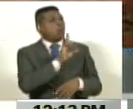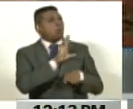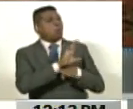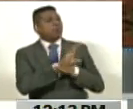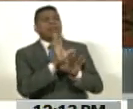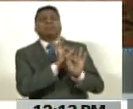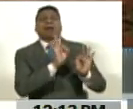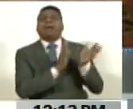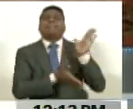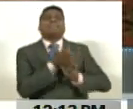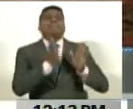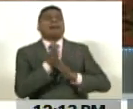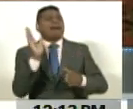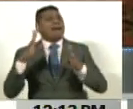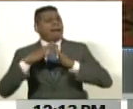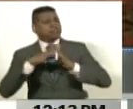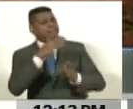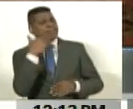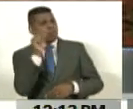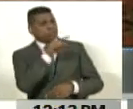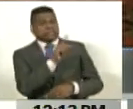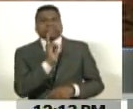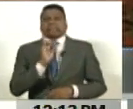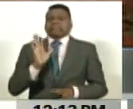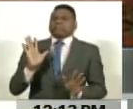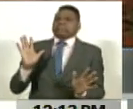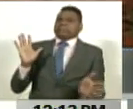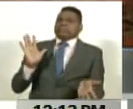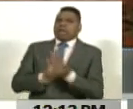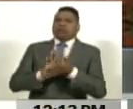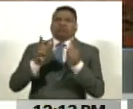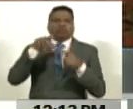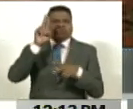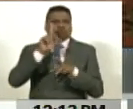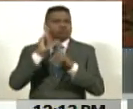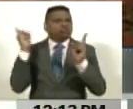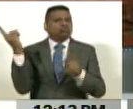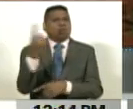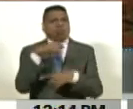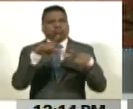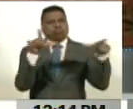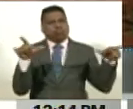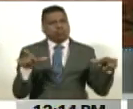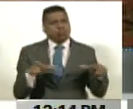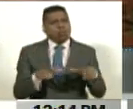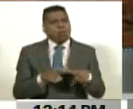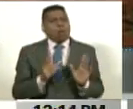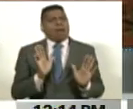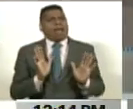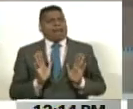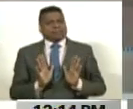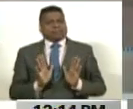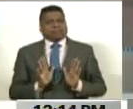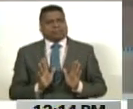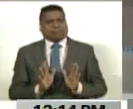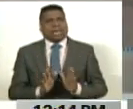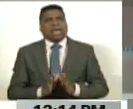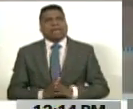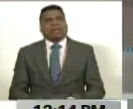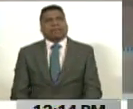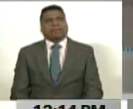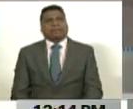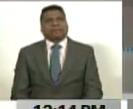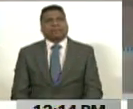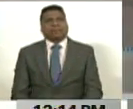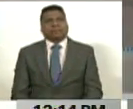generara, digamos, este tipo de vandalismo, este tipo de situación irregular, esta situación de terrorismo. Afortunadamente, en